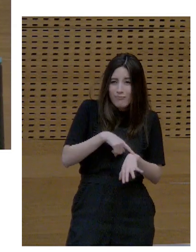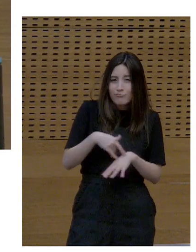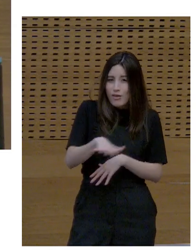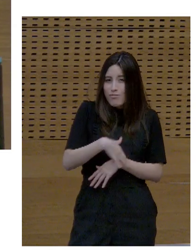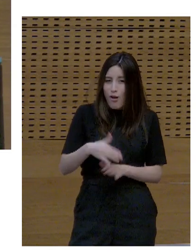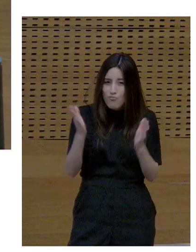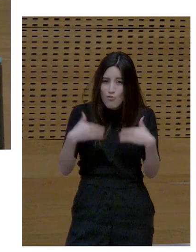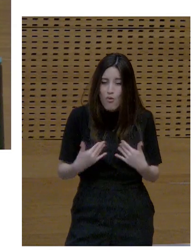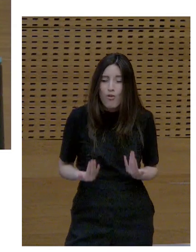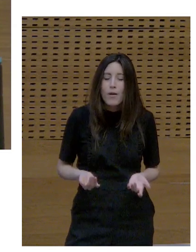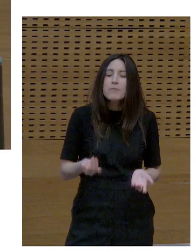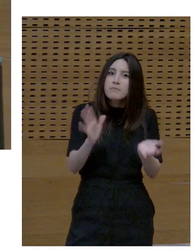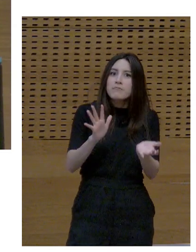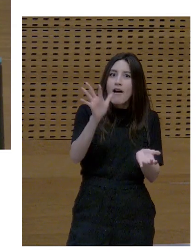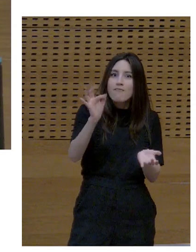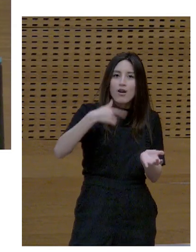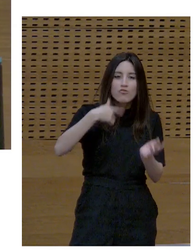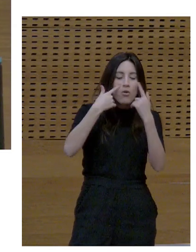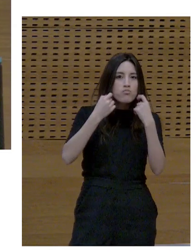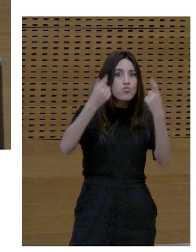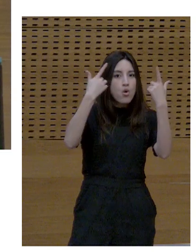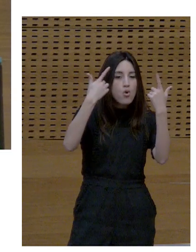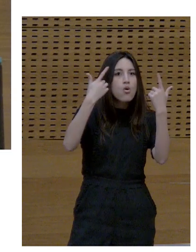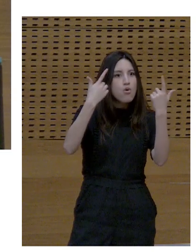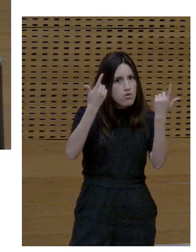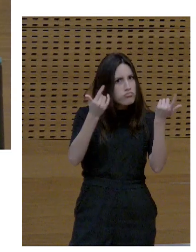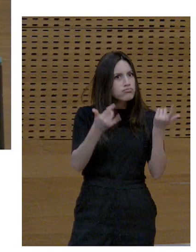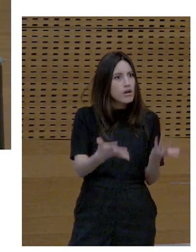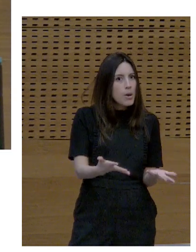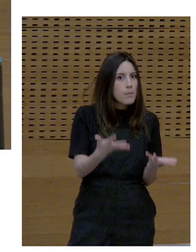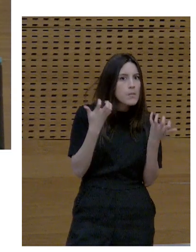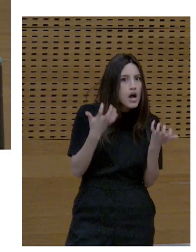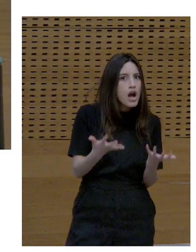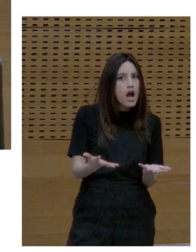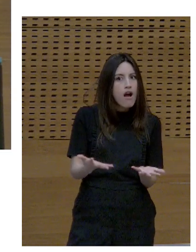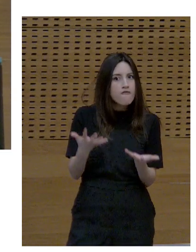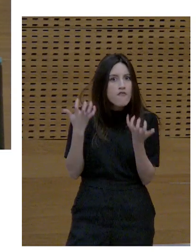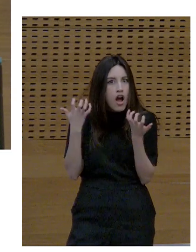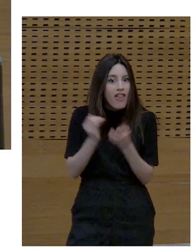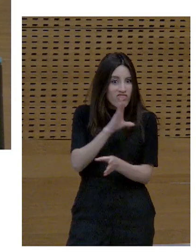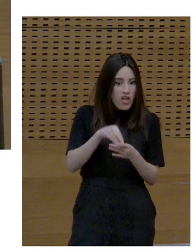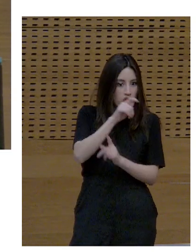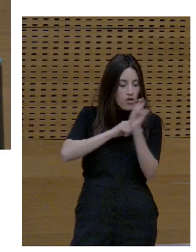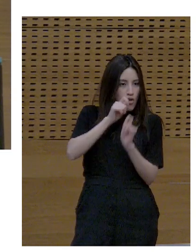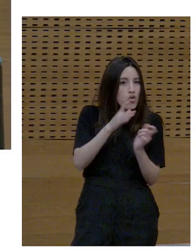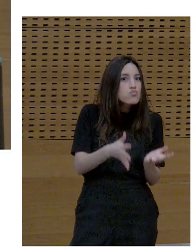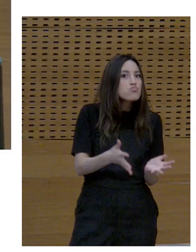Pero es que realmente yo me he dado cuenta de todos los beneficios que el estar en ANAPAR,